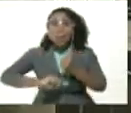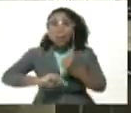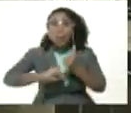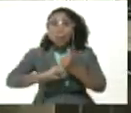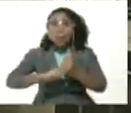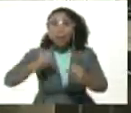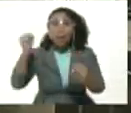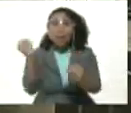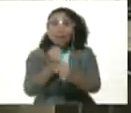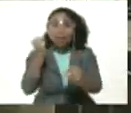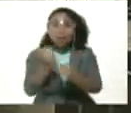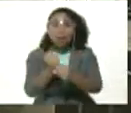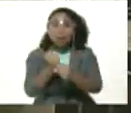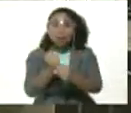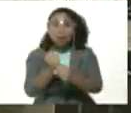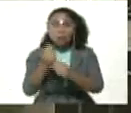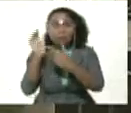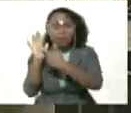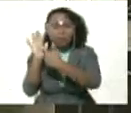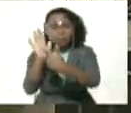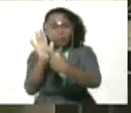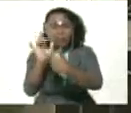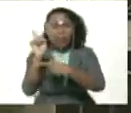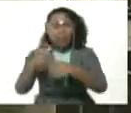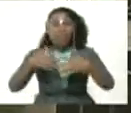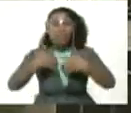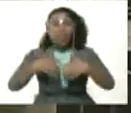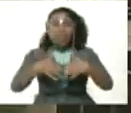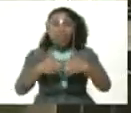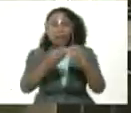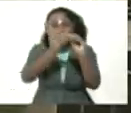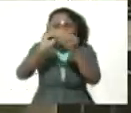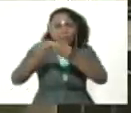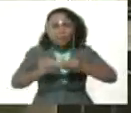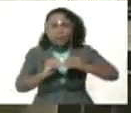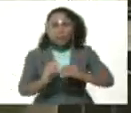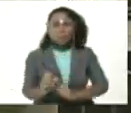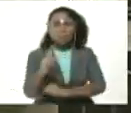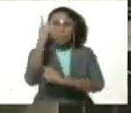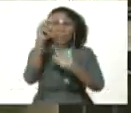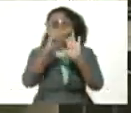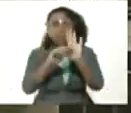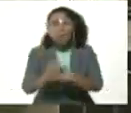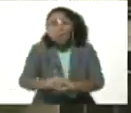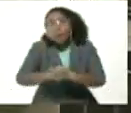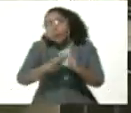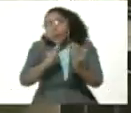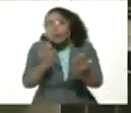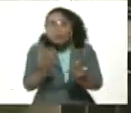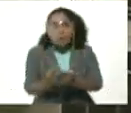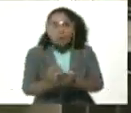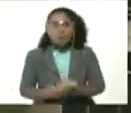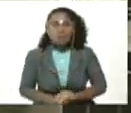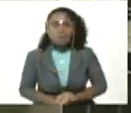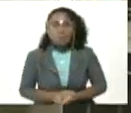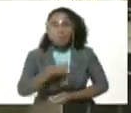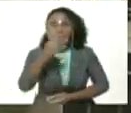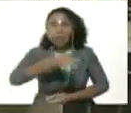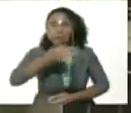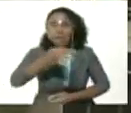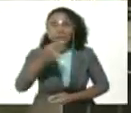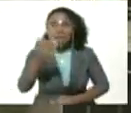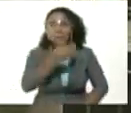el trabajo. Alexis, vamos a mostrarle esta planta torrefactora de primer nivel mundial. Buenas tardes,